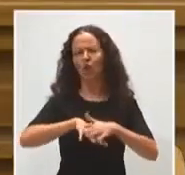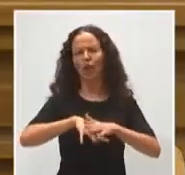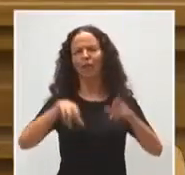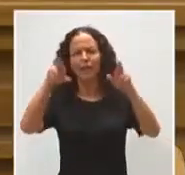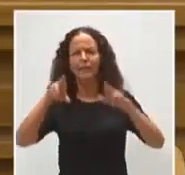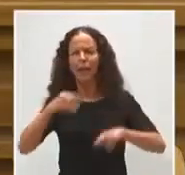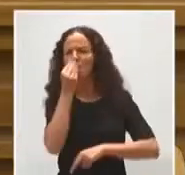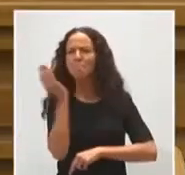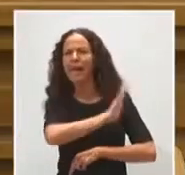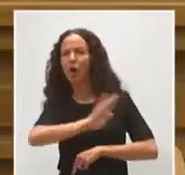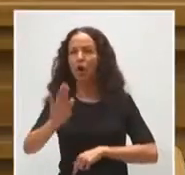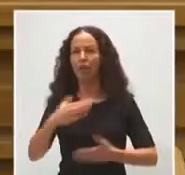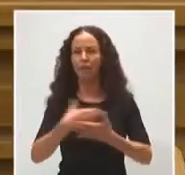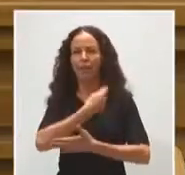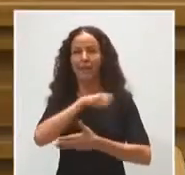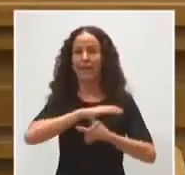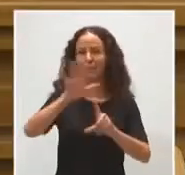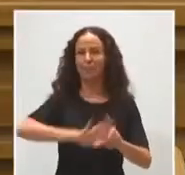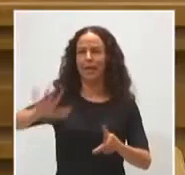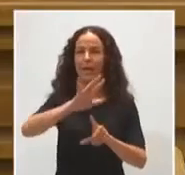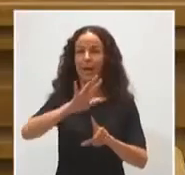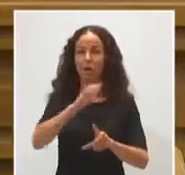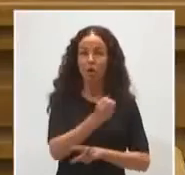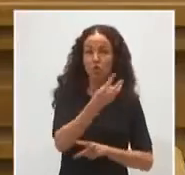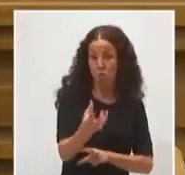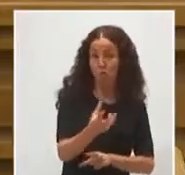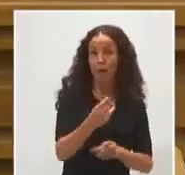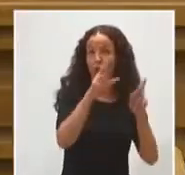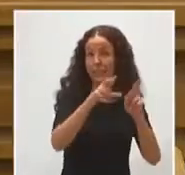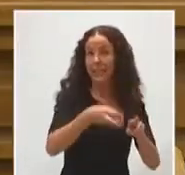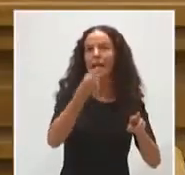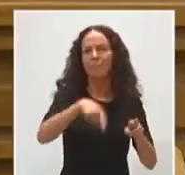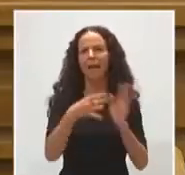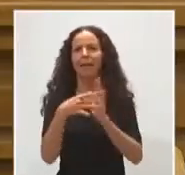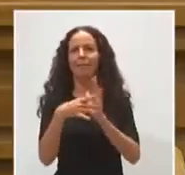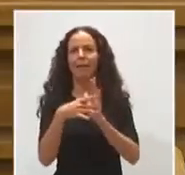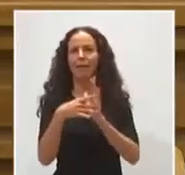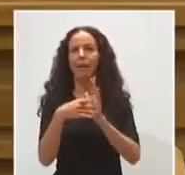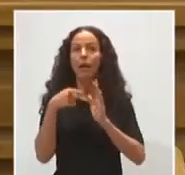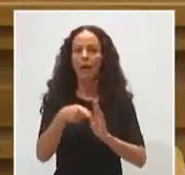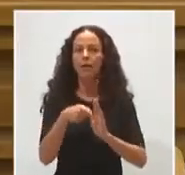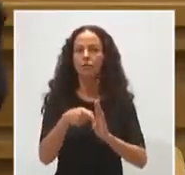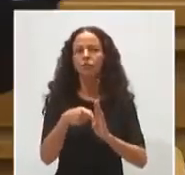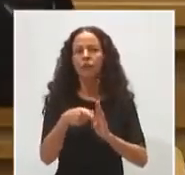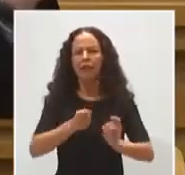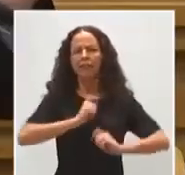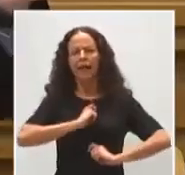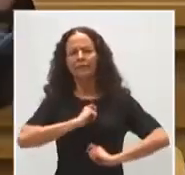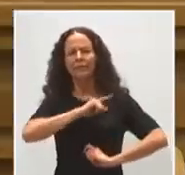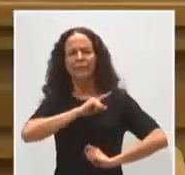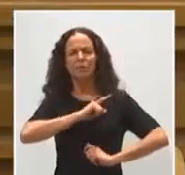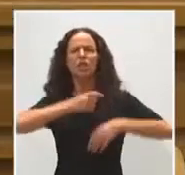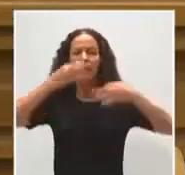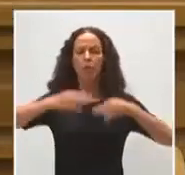españa en número y en calidad realmente nos tiene que llevar a estar más seguros en los meses que vienen por